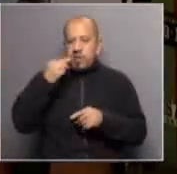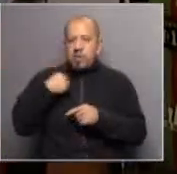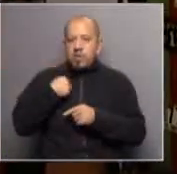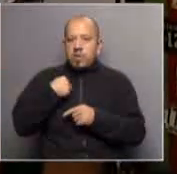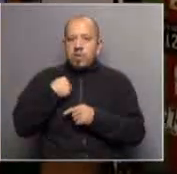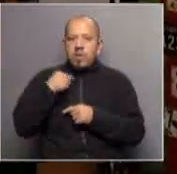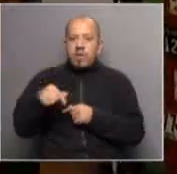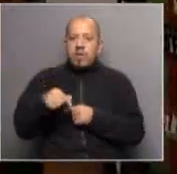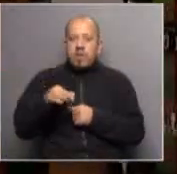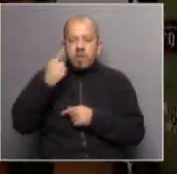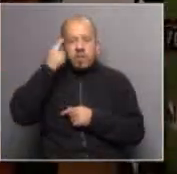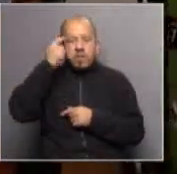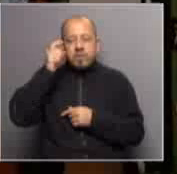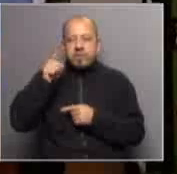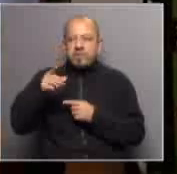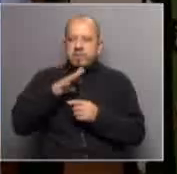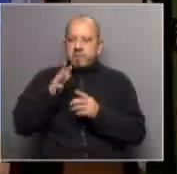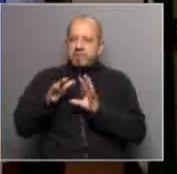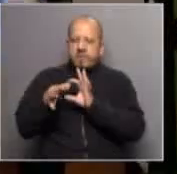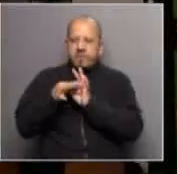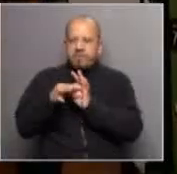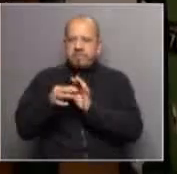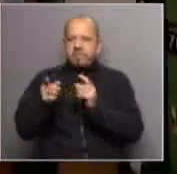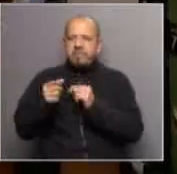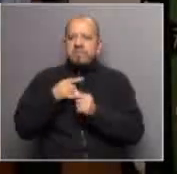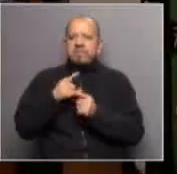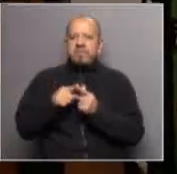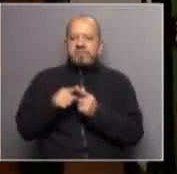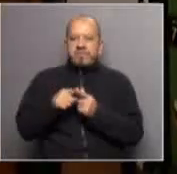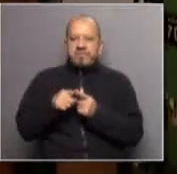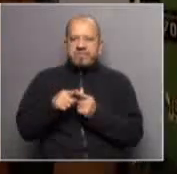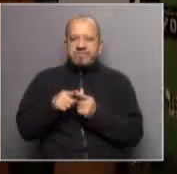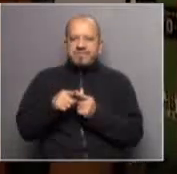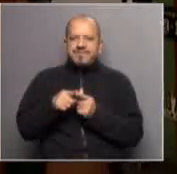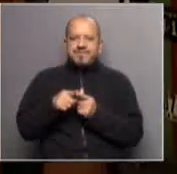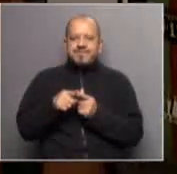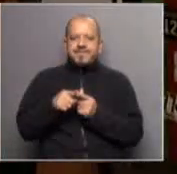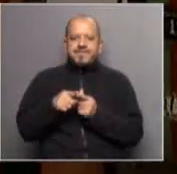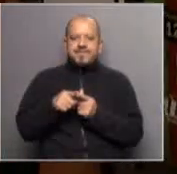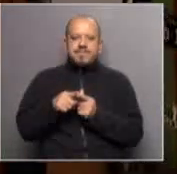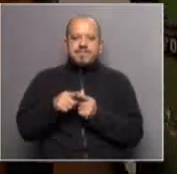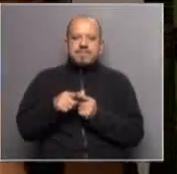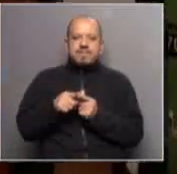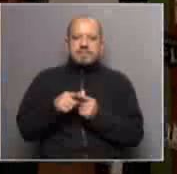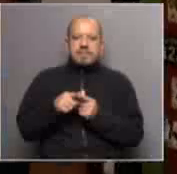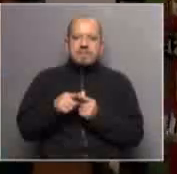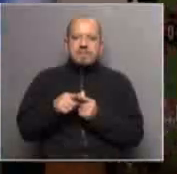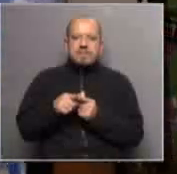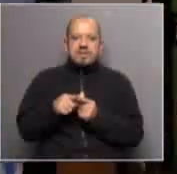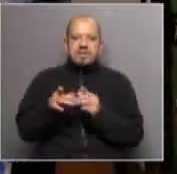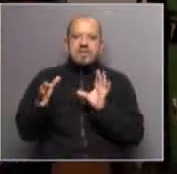funciona un poco más con la intuición, tiene una conexión ahí. ¿Una conexión? Con el dios de los